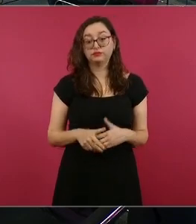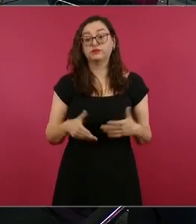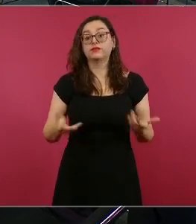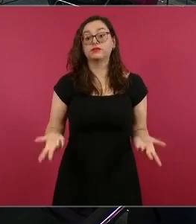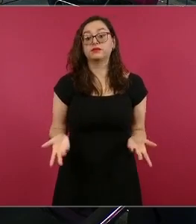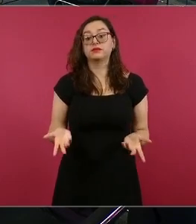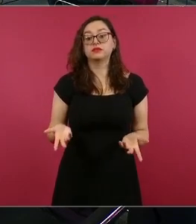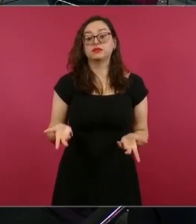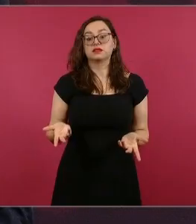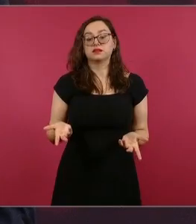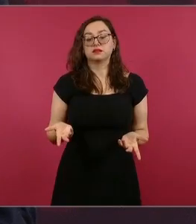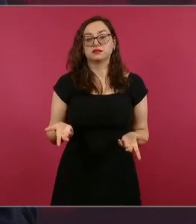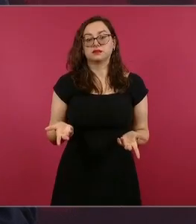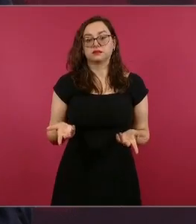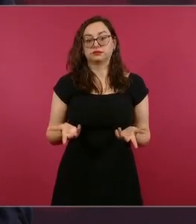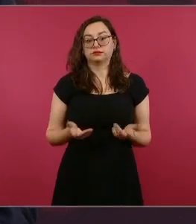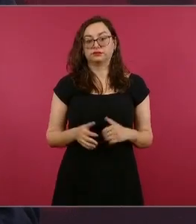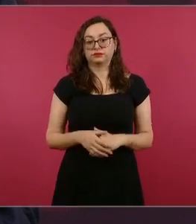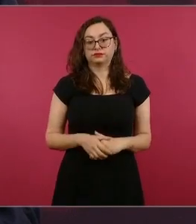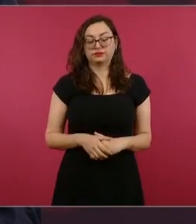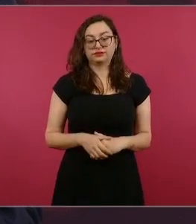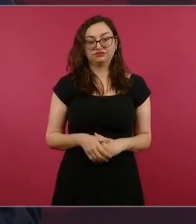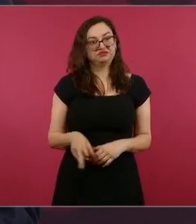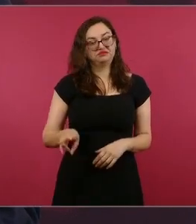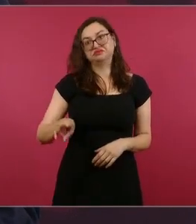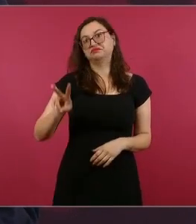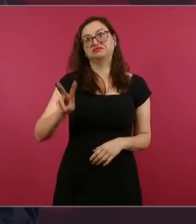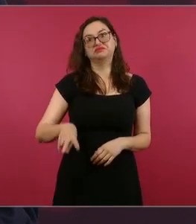eran niños de pecho